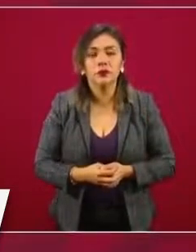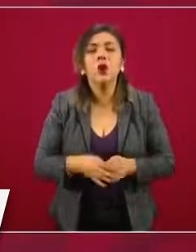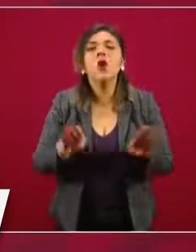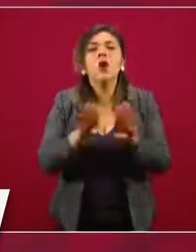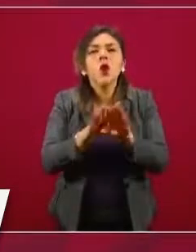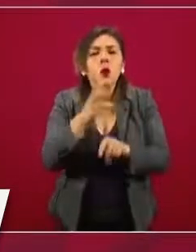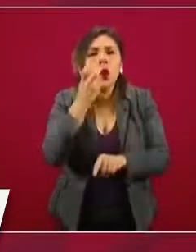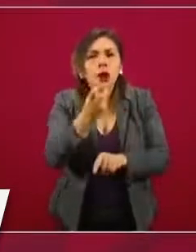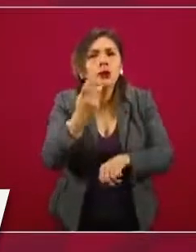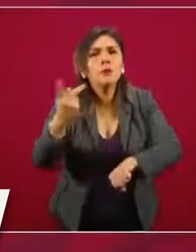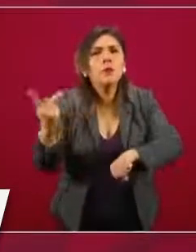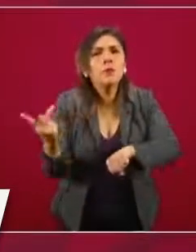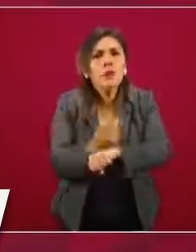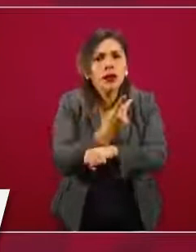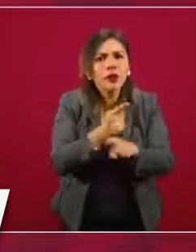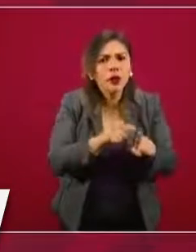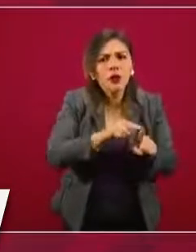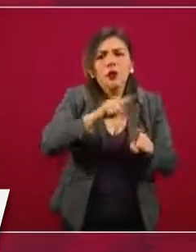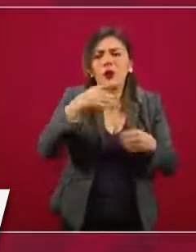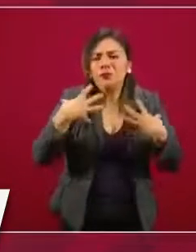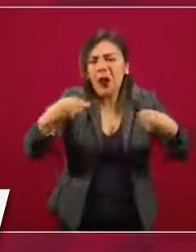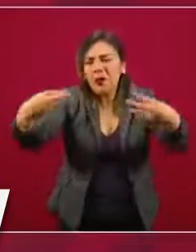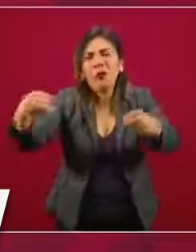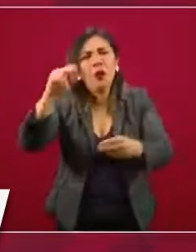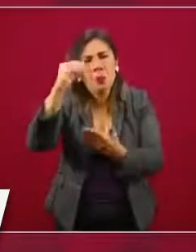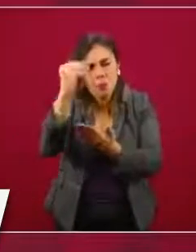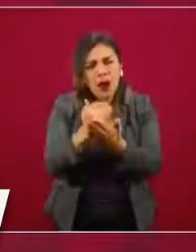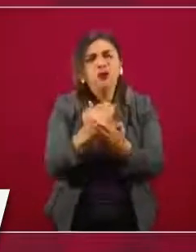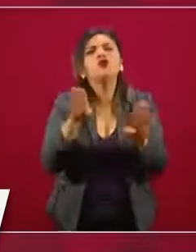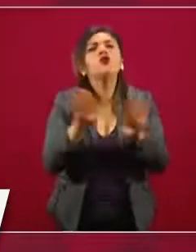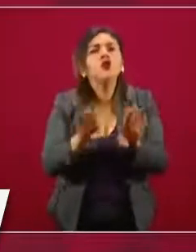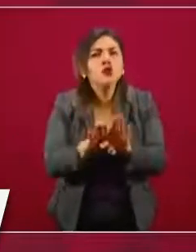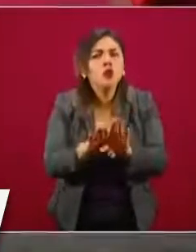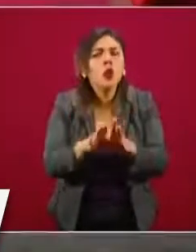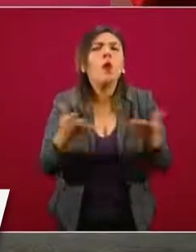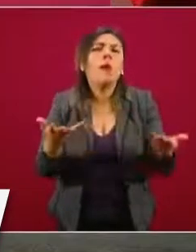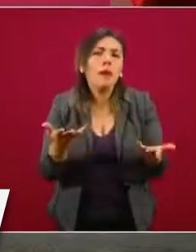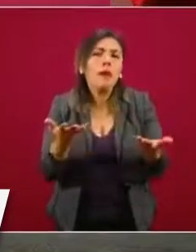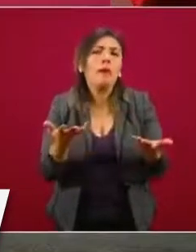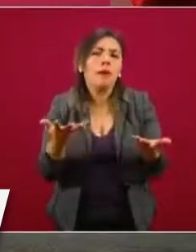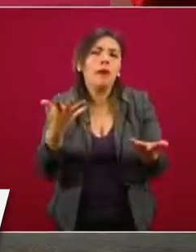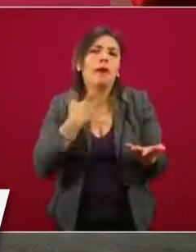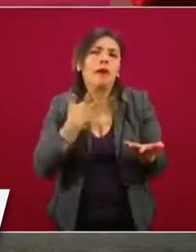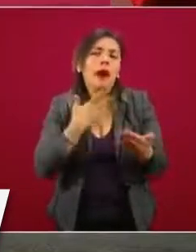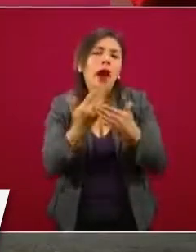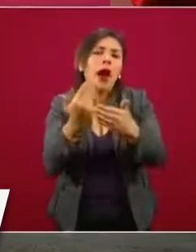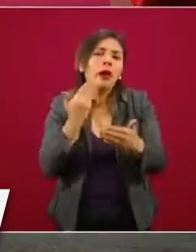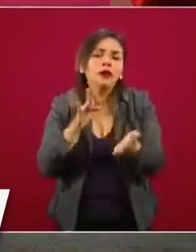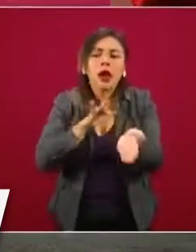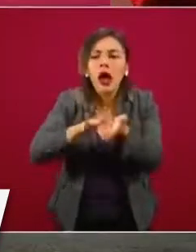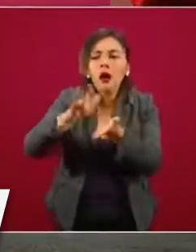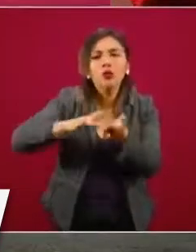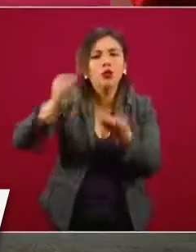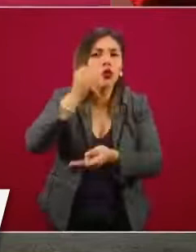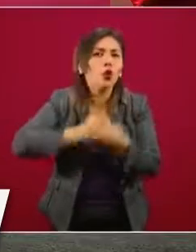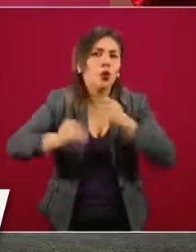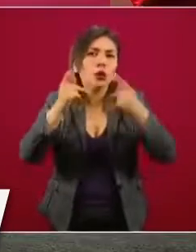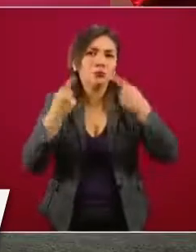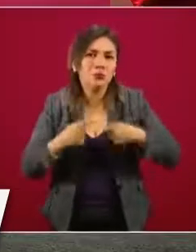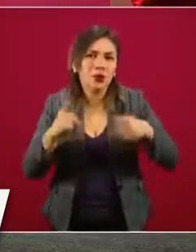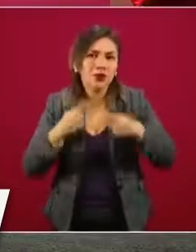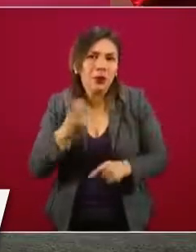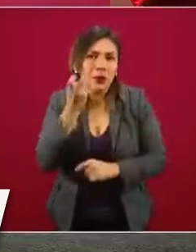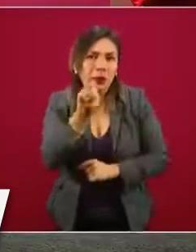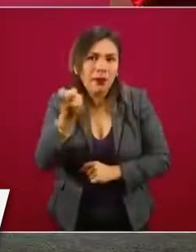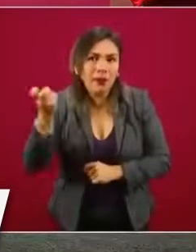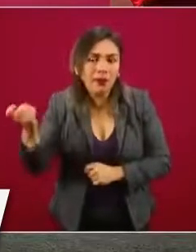cosas, pues se contó con el apoyo de la gente,